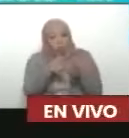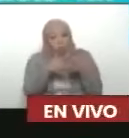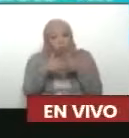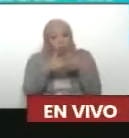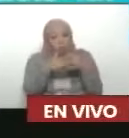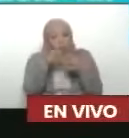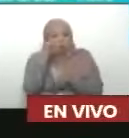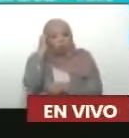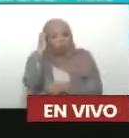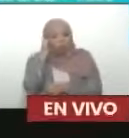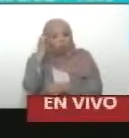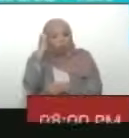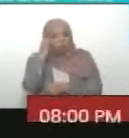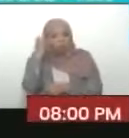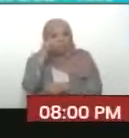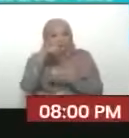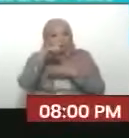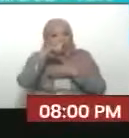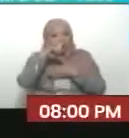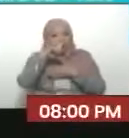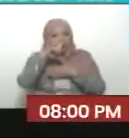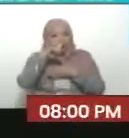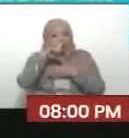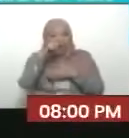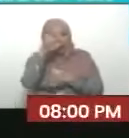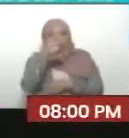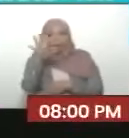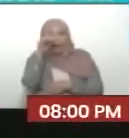Unidos, en Europa, en América Latina, en Asia.